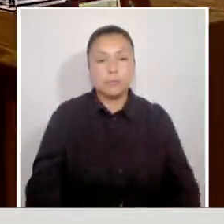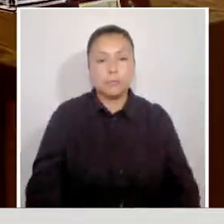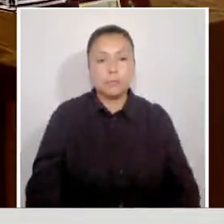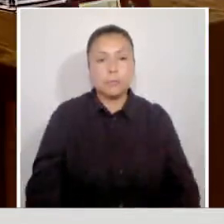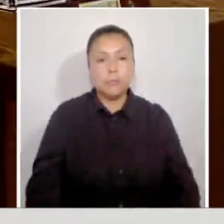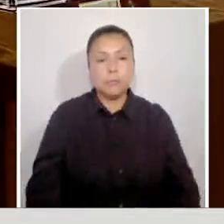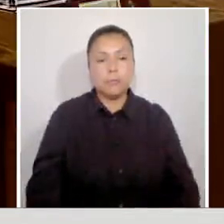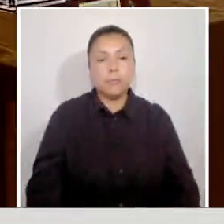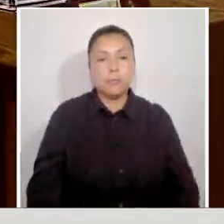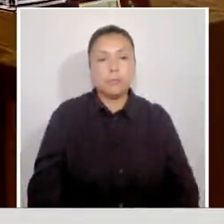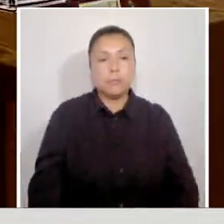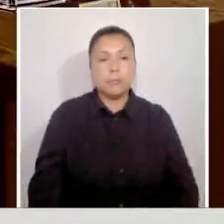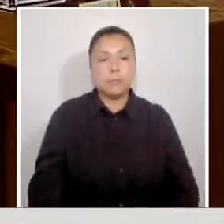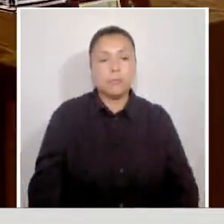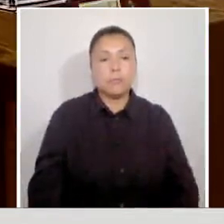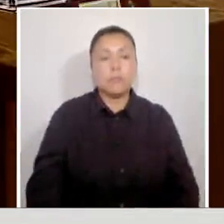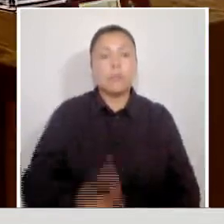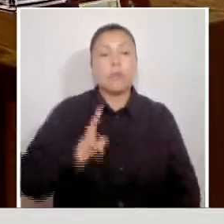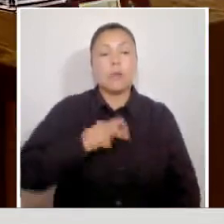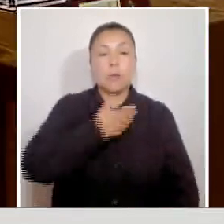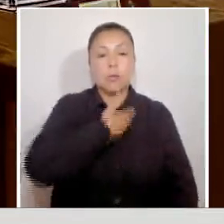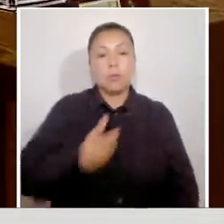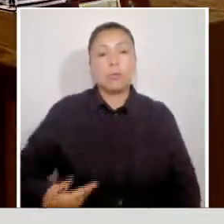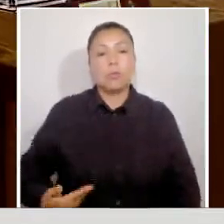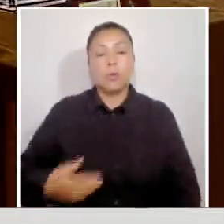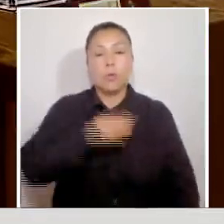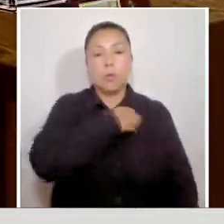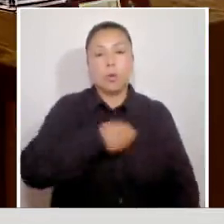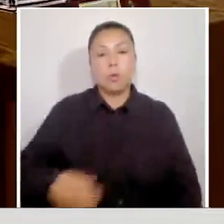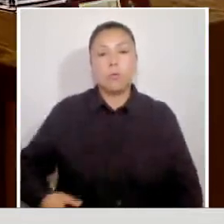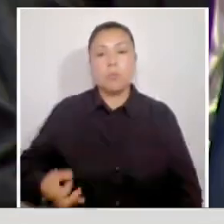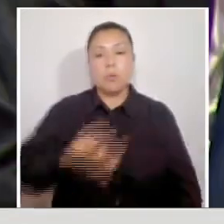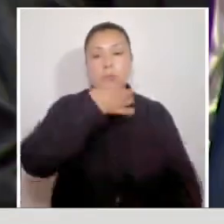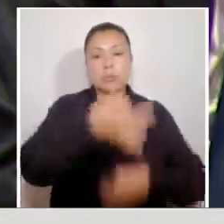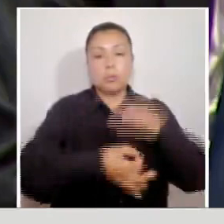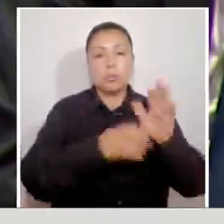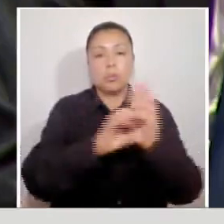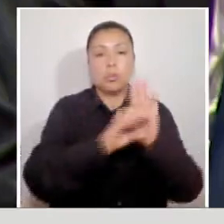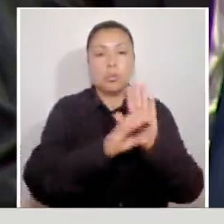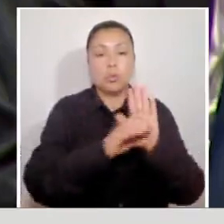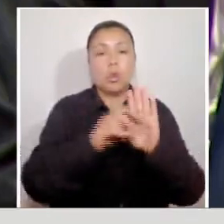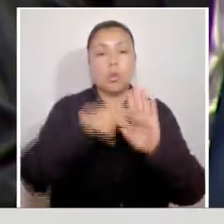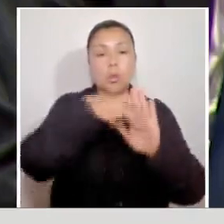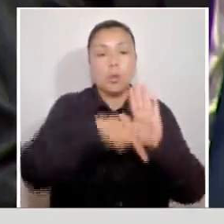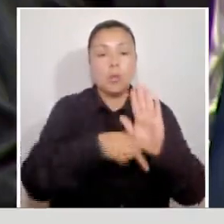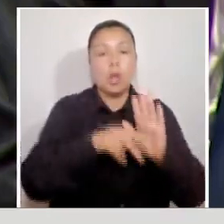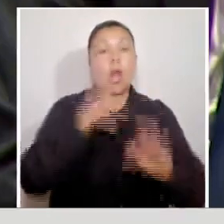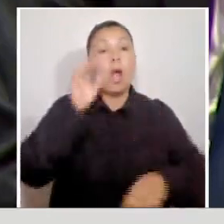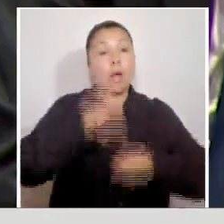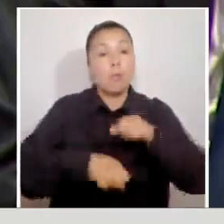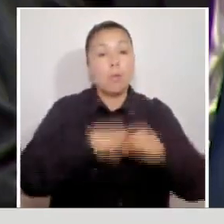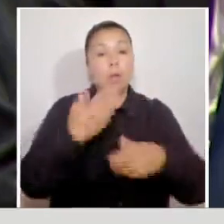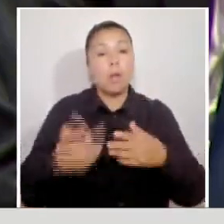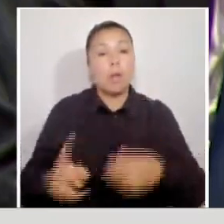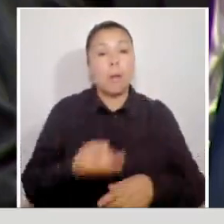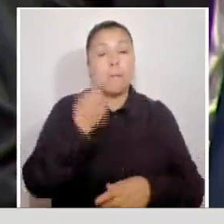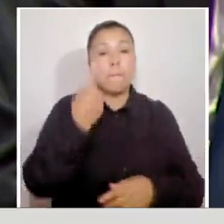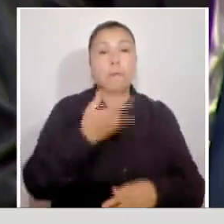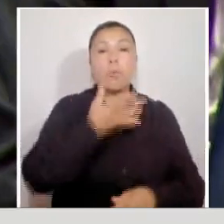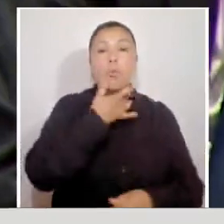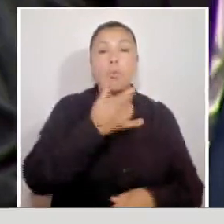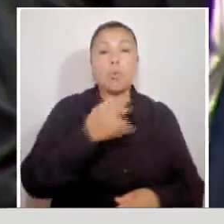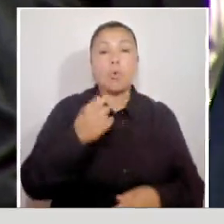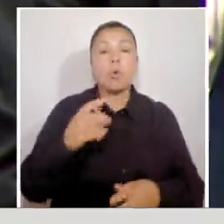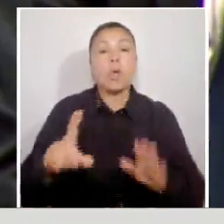Justicia señor presidente El Ejecutivo quiere hacer esesa reserva de constitucionalidad de esta Norma aprobada en primer lugar porque infringe